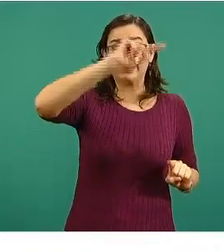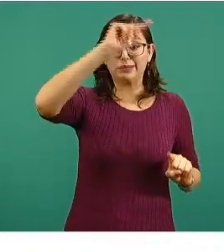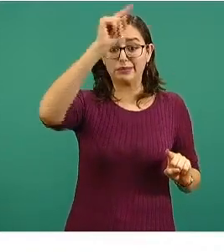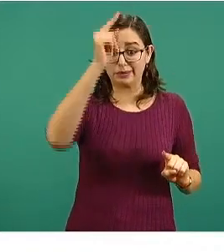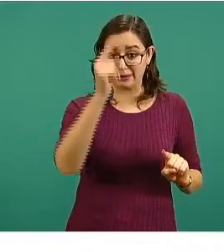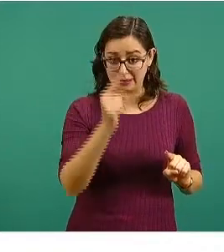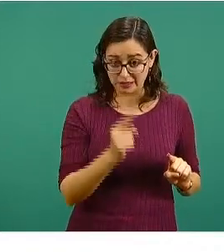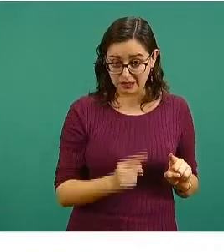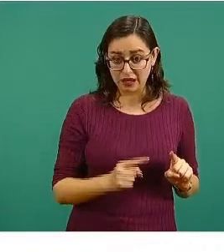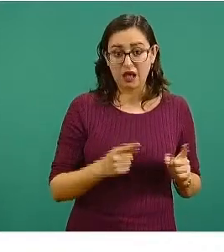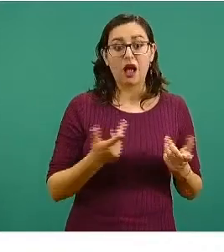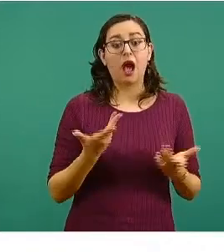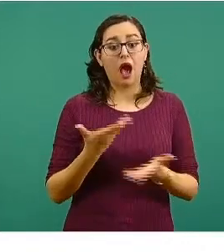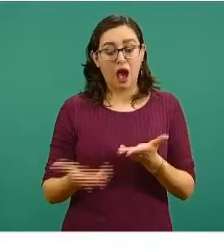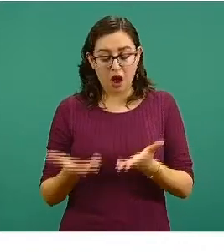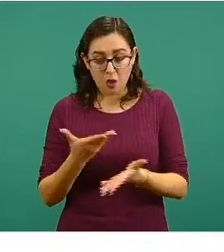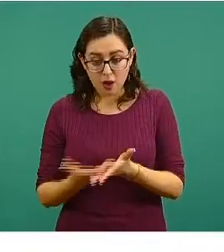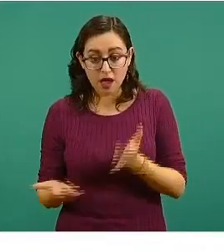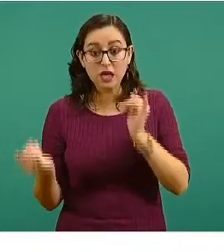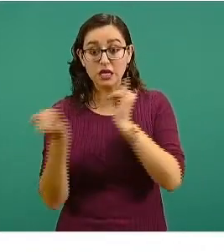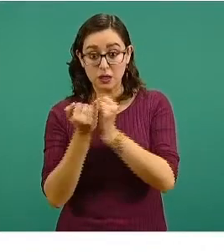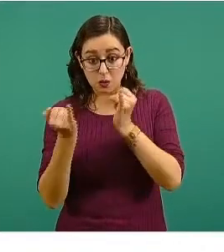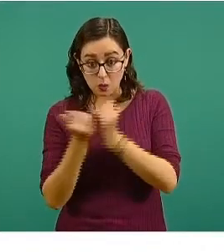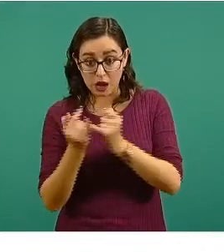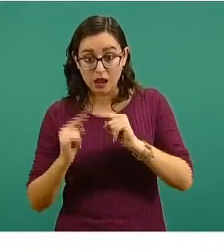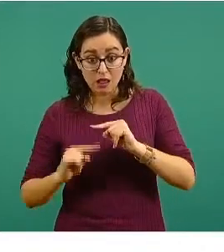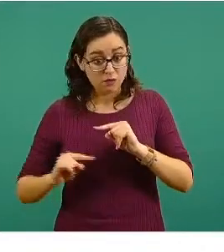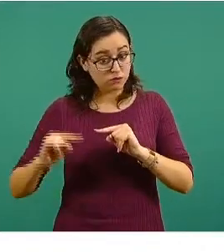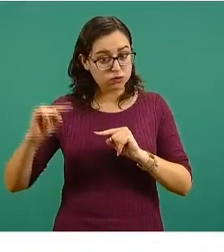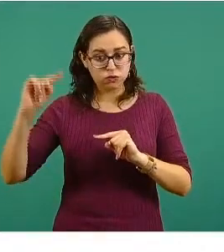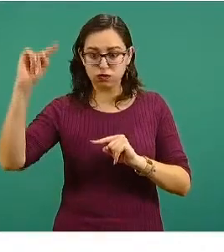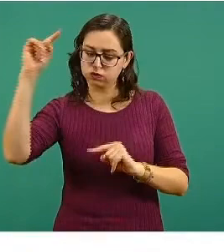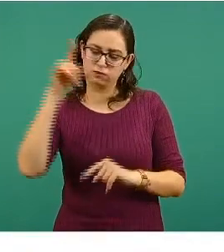en nuestro país, no ha sido la misma velocidad con la que ha crecido